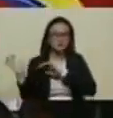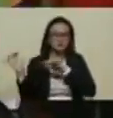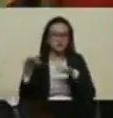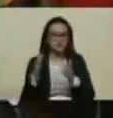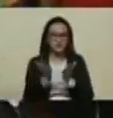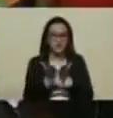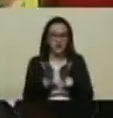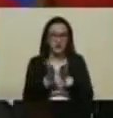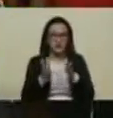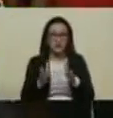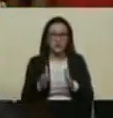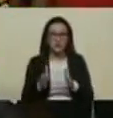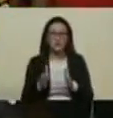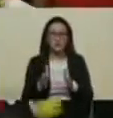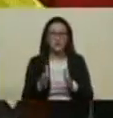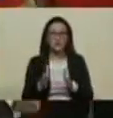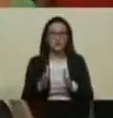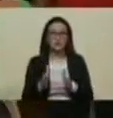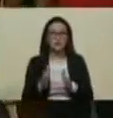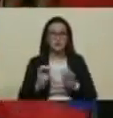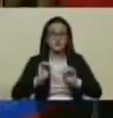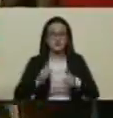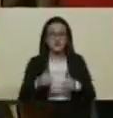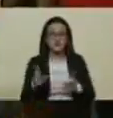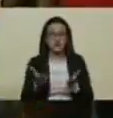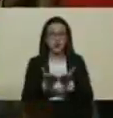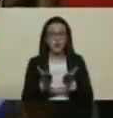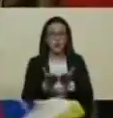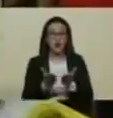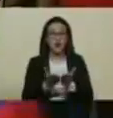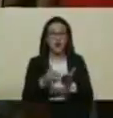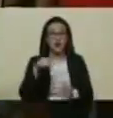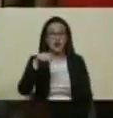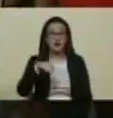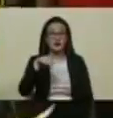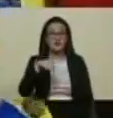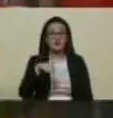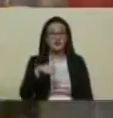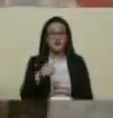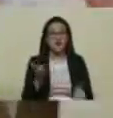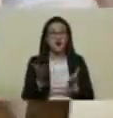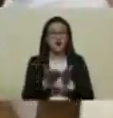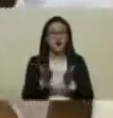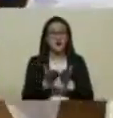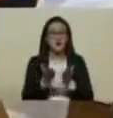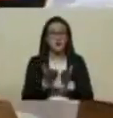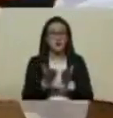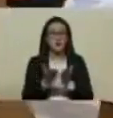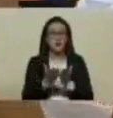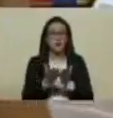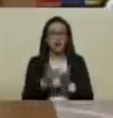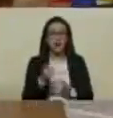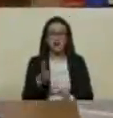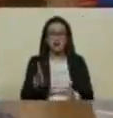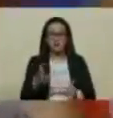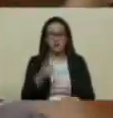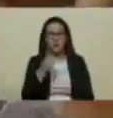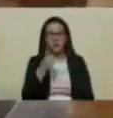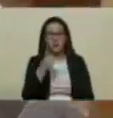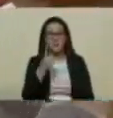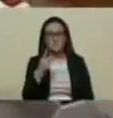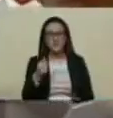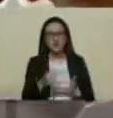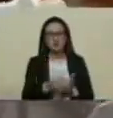dan inicio a esta hermosa escuela. Una escuela que tuvo un costo de